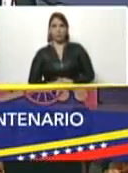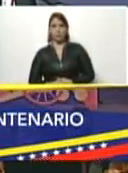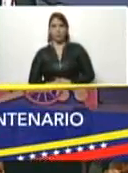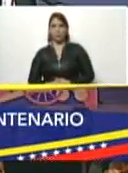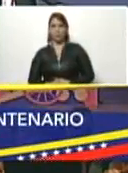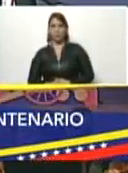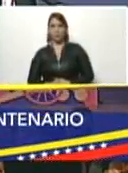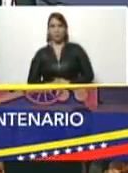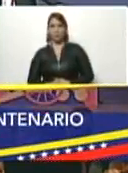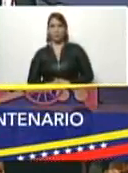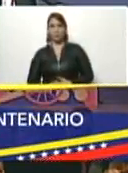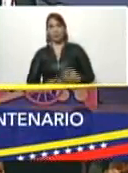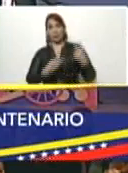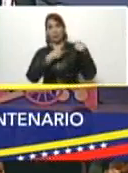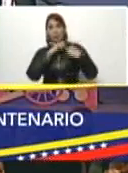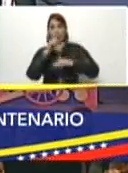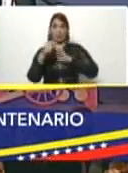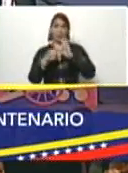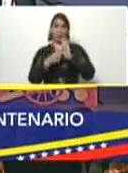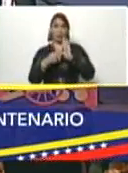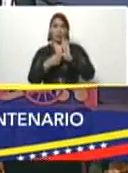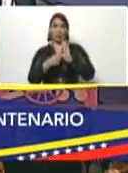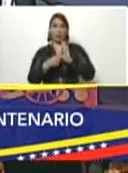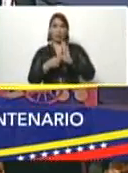El general Sucre avanza hacia Machala,